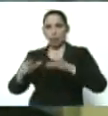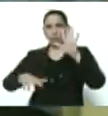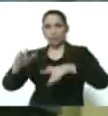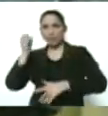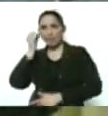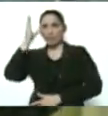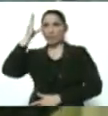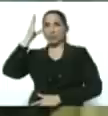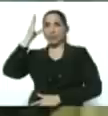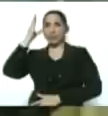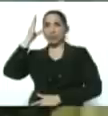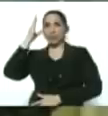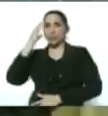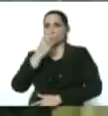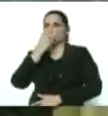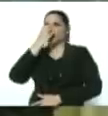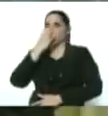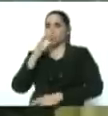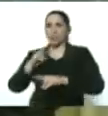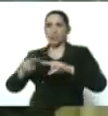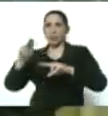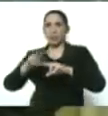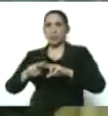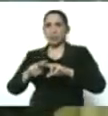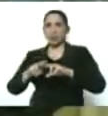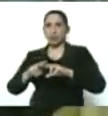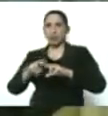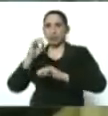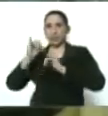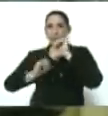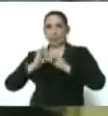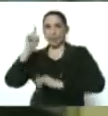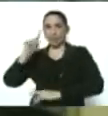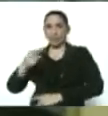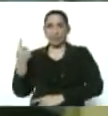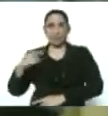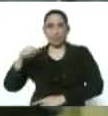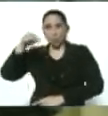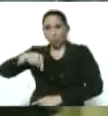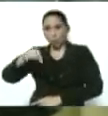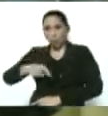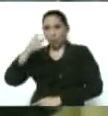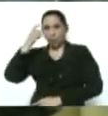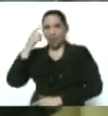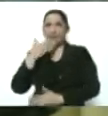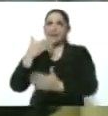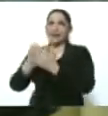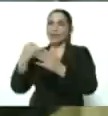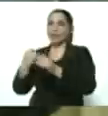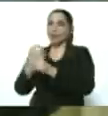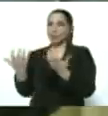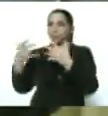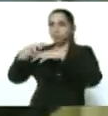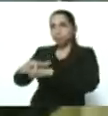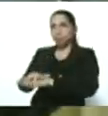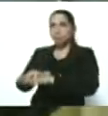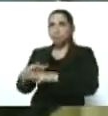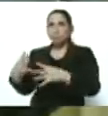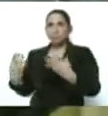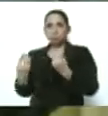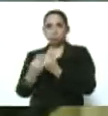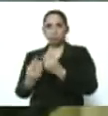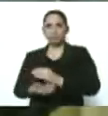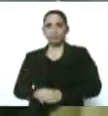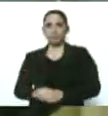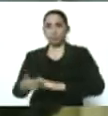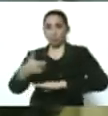cuidados intensivos para niños y para neonatales que tenemos hoy en día, gracias al trabajo articulado, conjunto, de